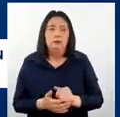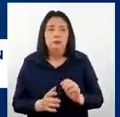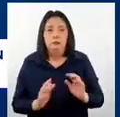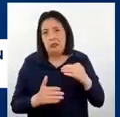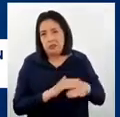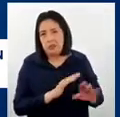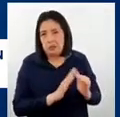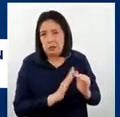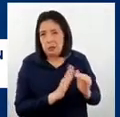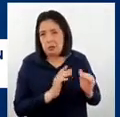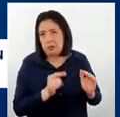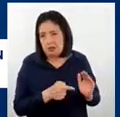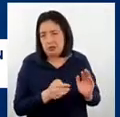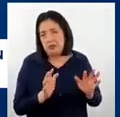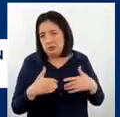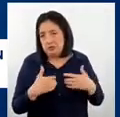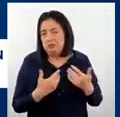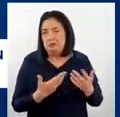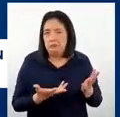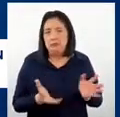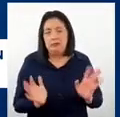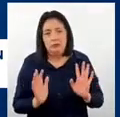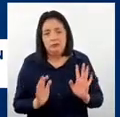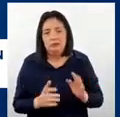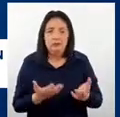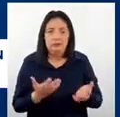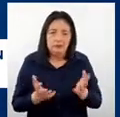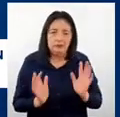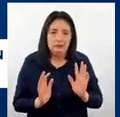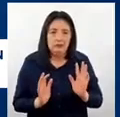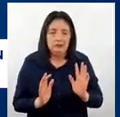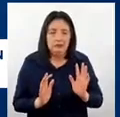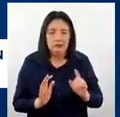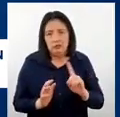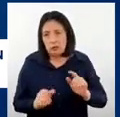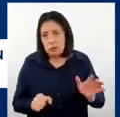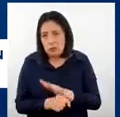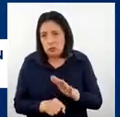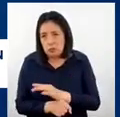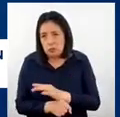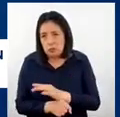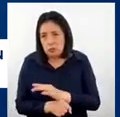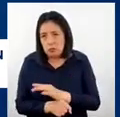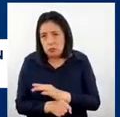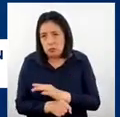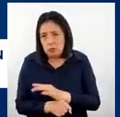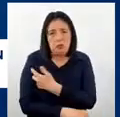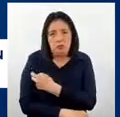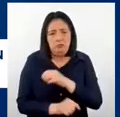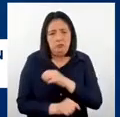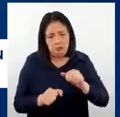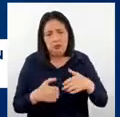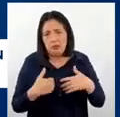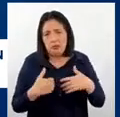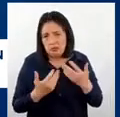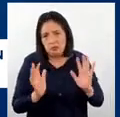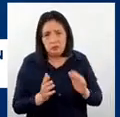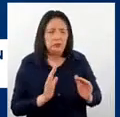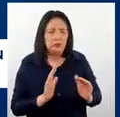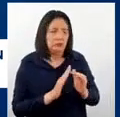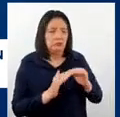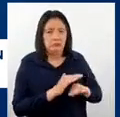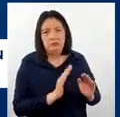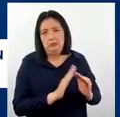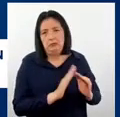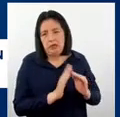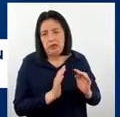remota podrían acogerse un poco, o mejor dicho, aquellos que no han completado la vacunación podrían acogerse a la modalidad